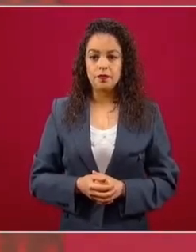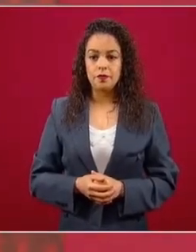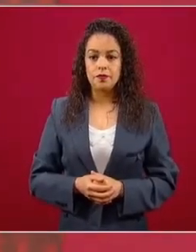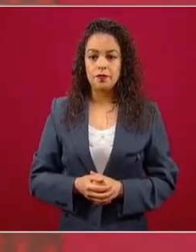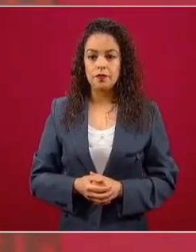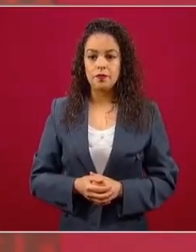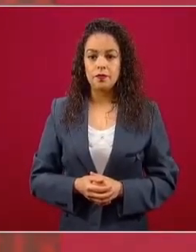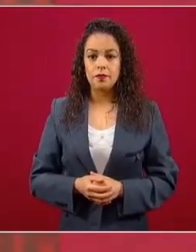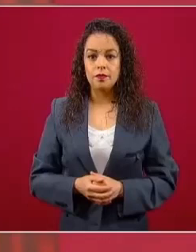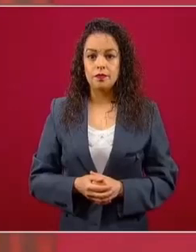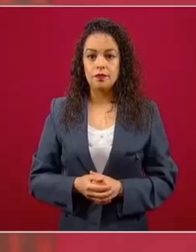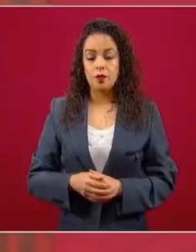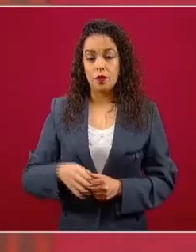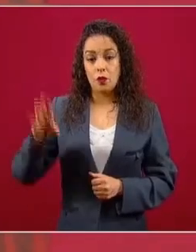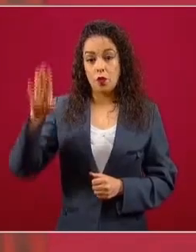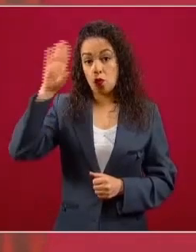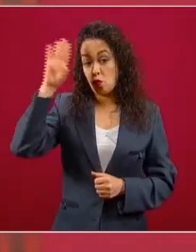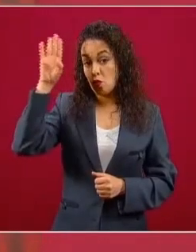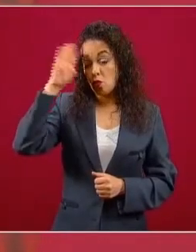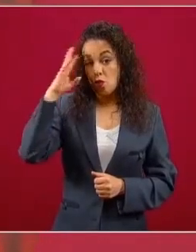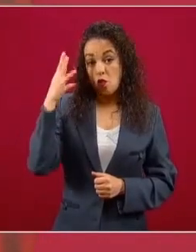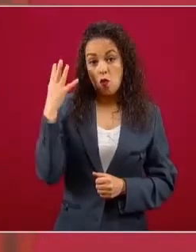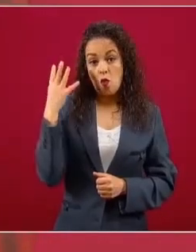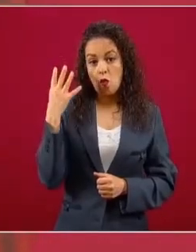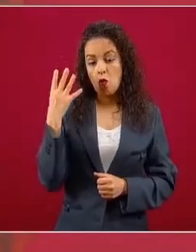Muchísimo, ¿eh? Un consumo